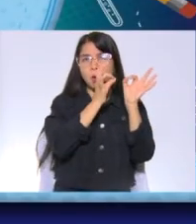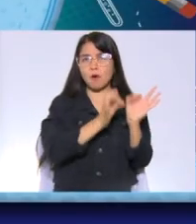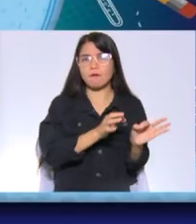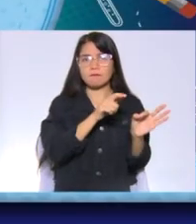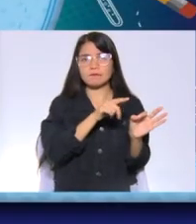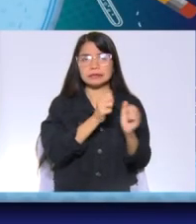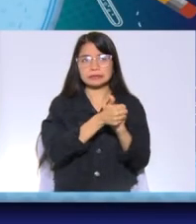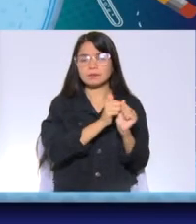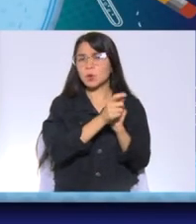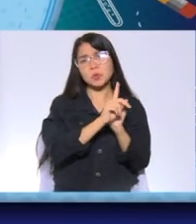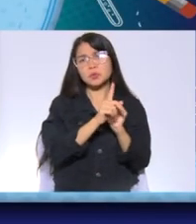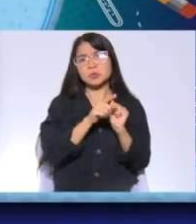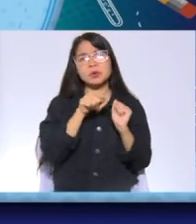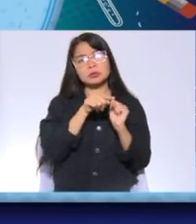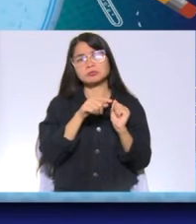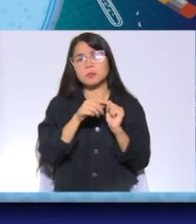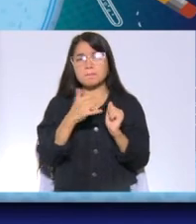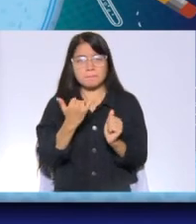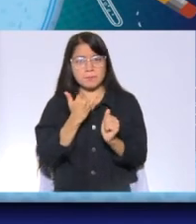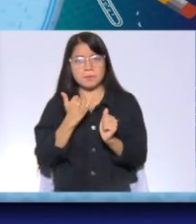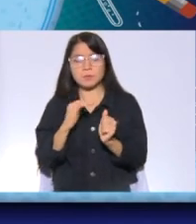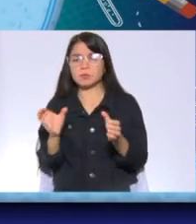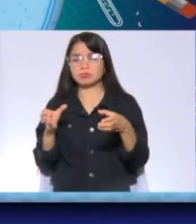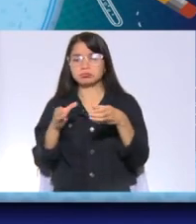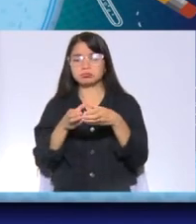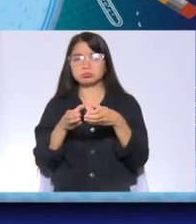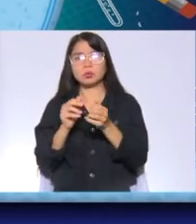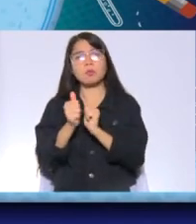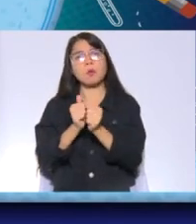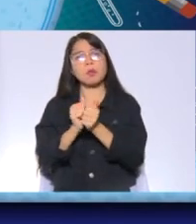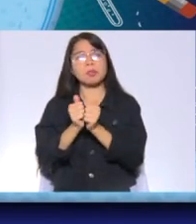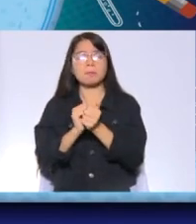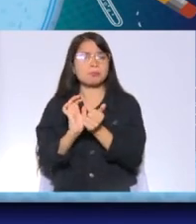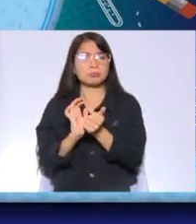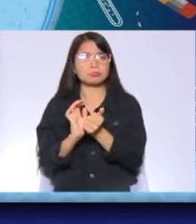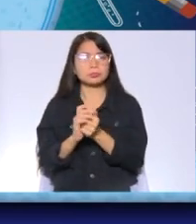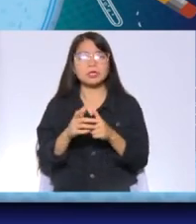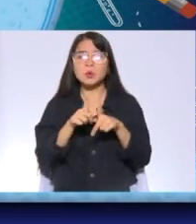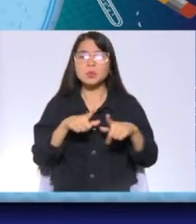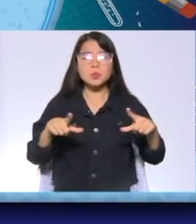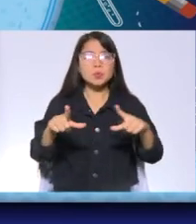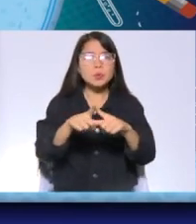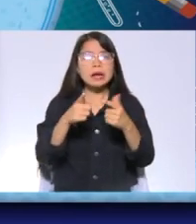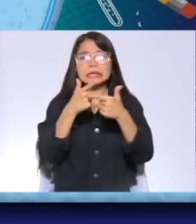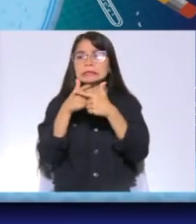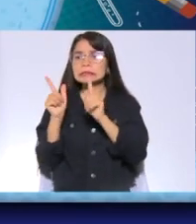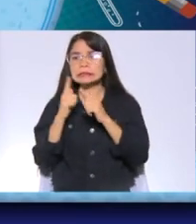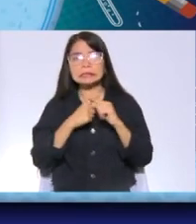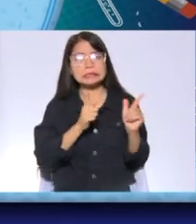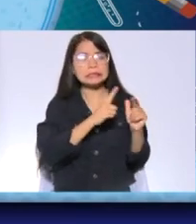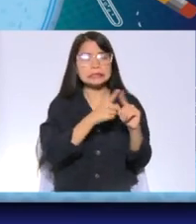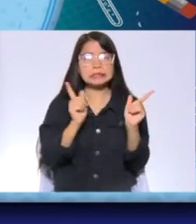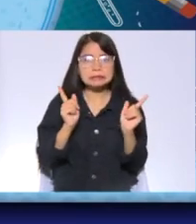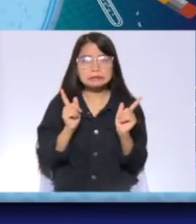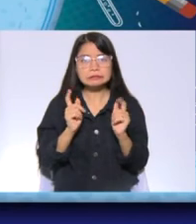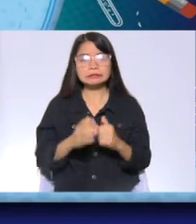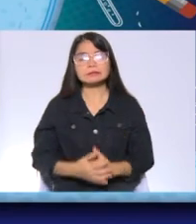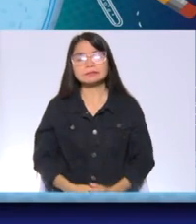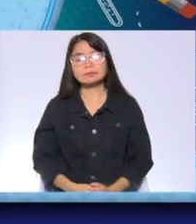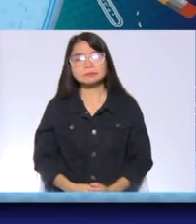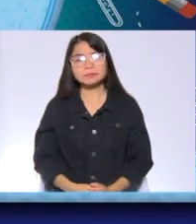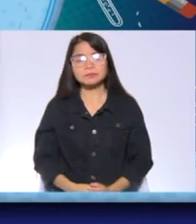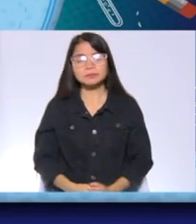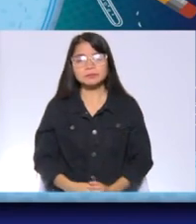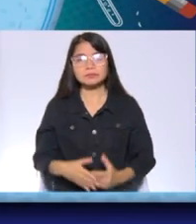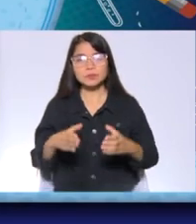Ellos practican diferentes disciplinas deportivas en lugares y espacios libres. A lo mejor organizan su equipo de